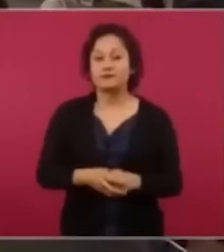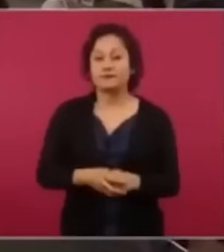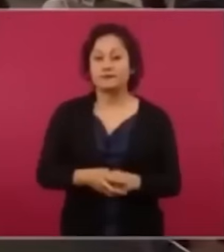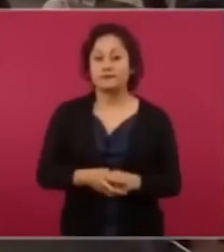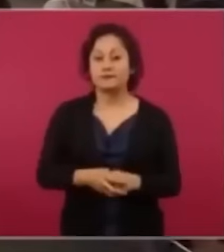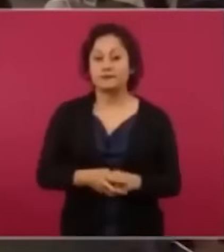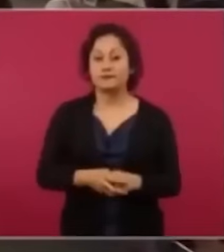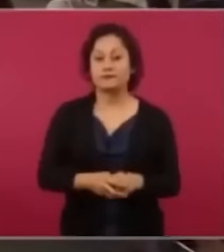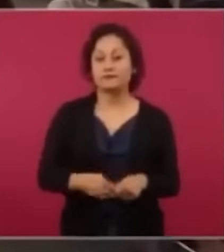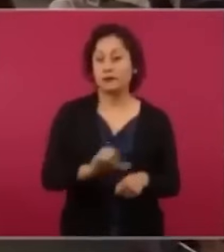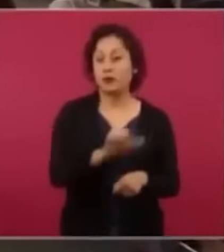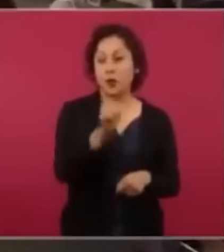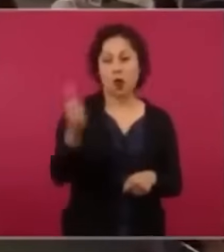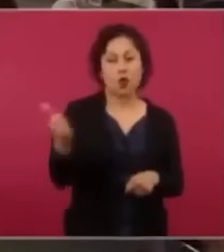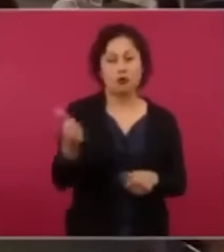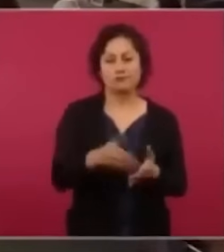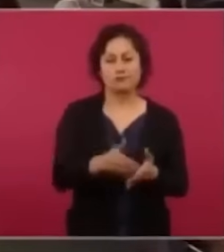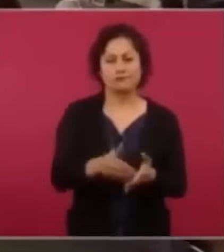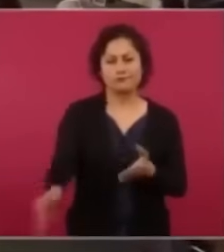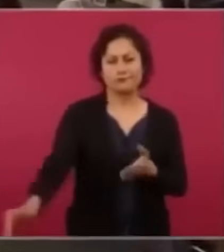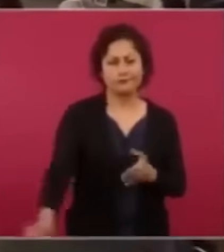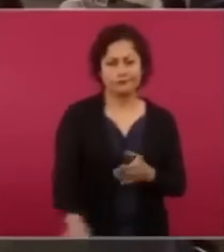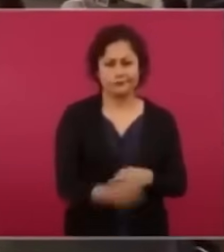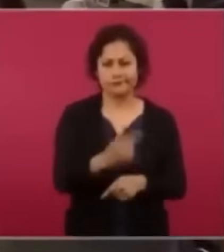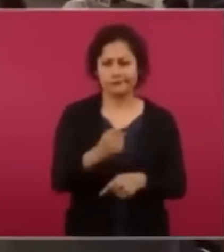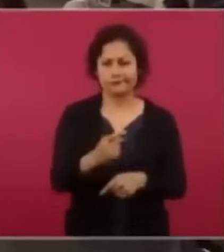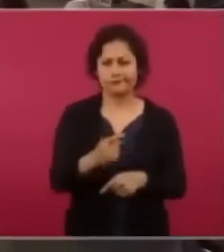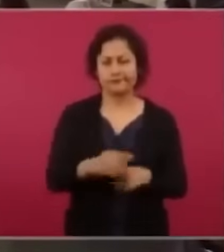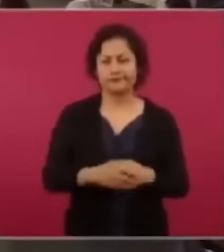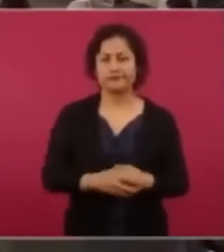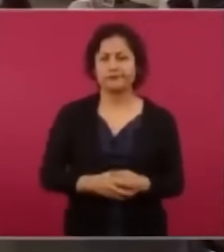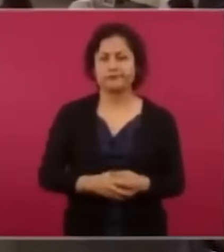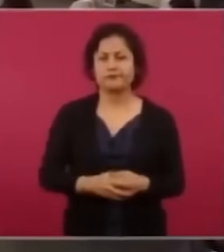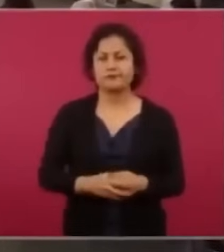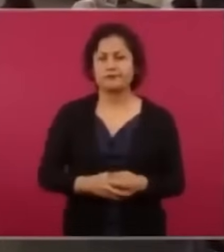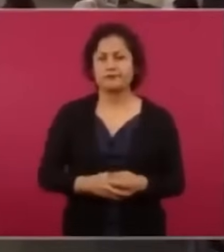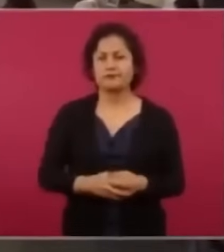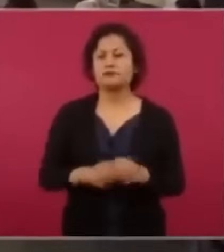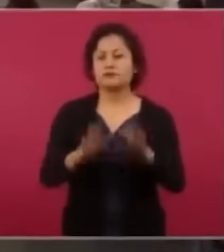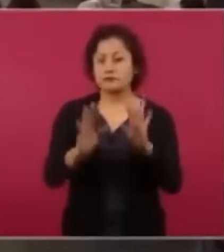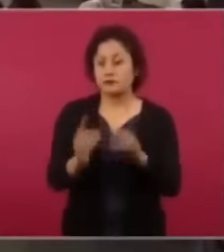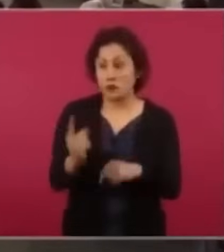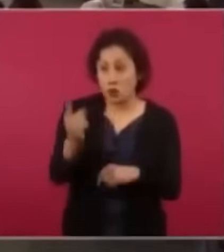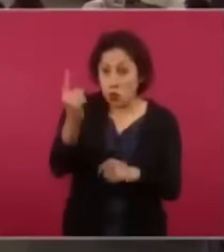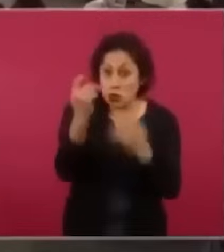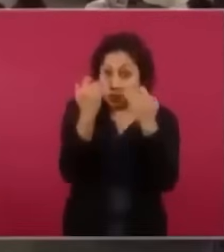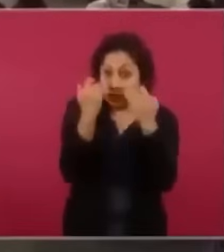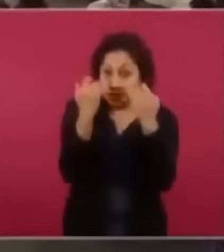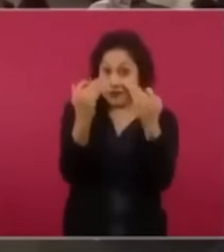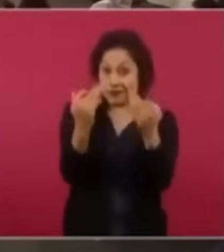a otros. Bueno, uno de los testigos